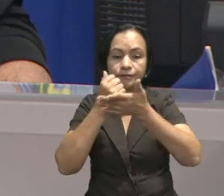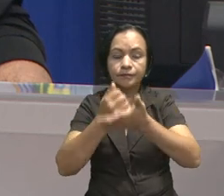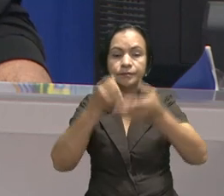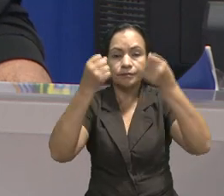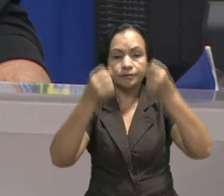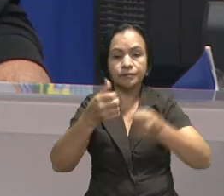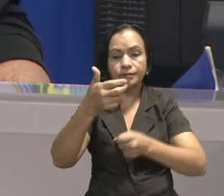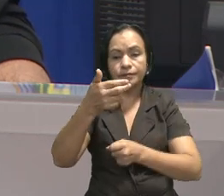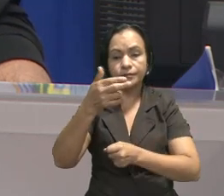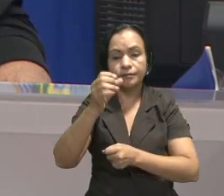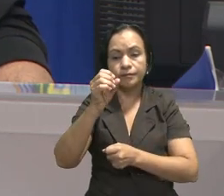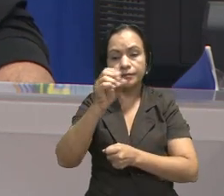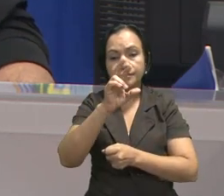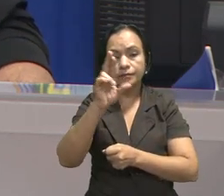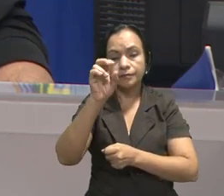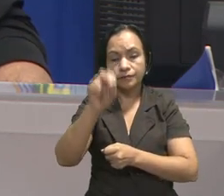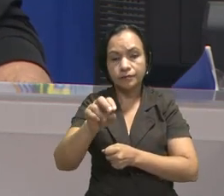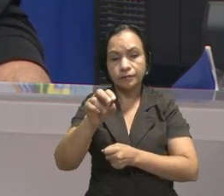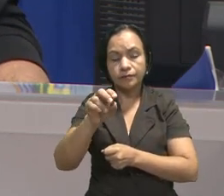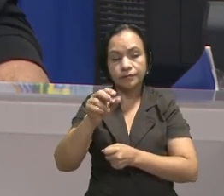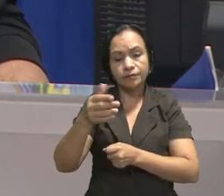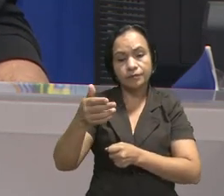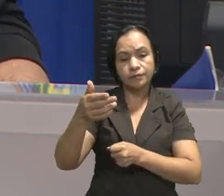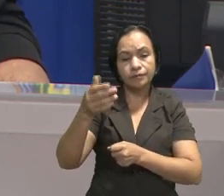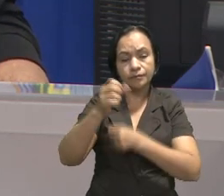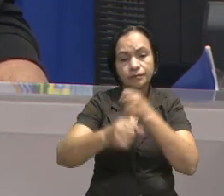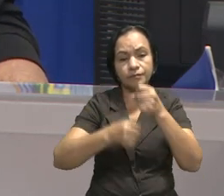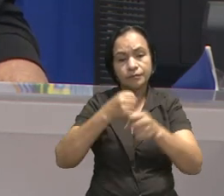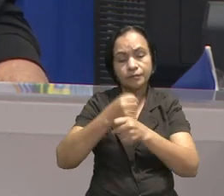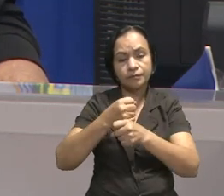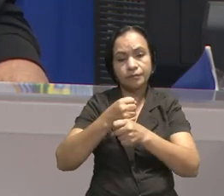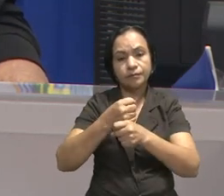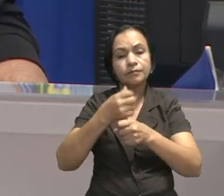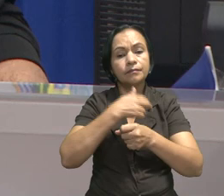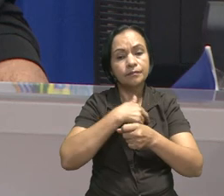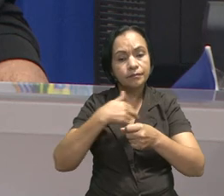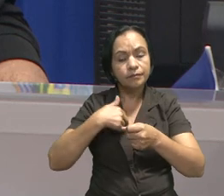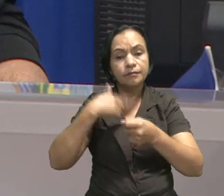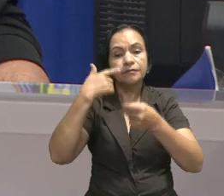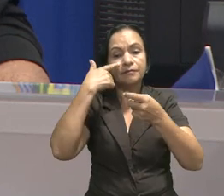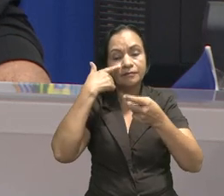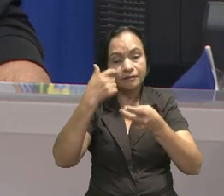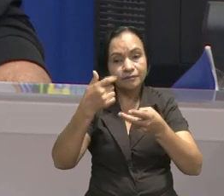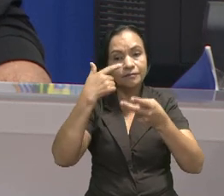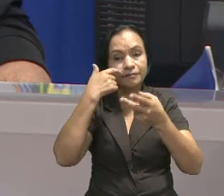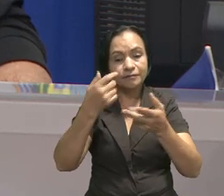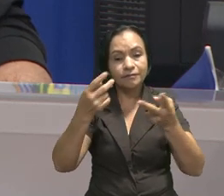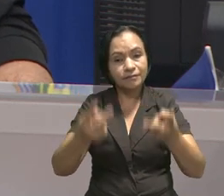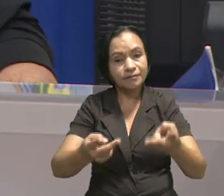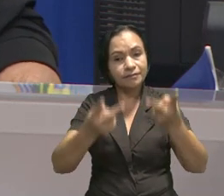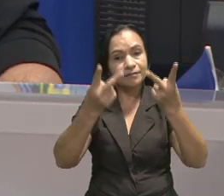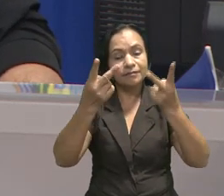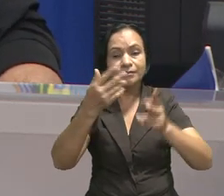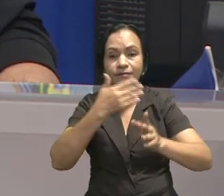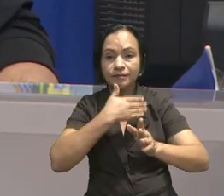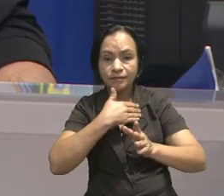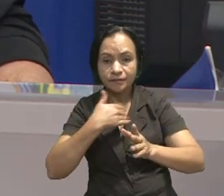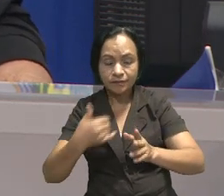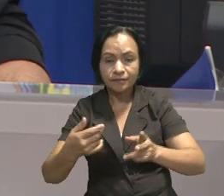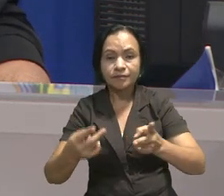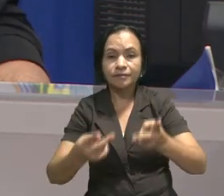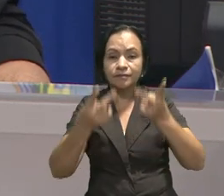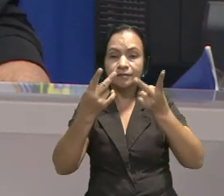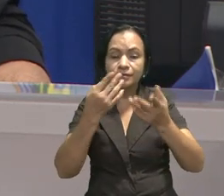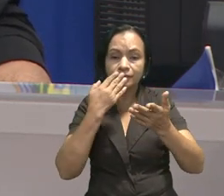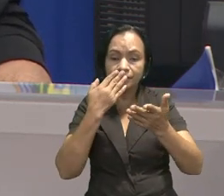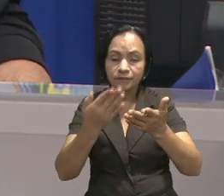logrado que en estos últimos años se le hagan reconocimiento en vida por su vida